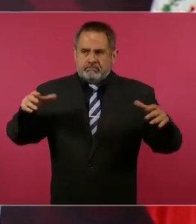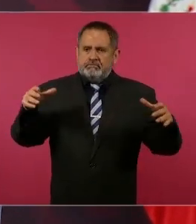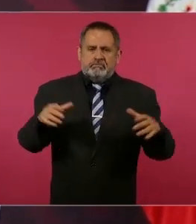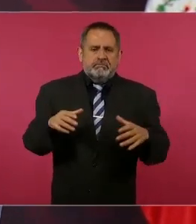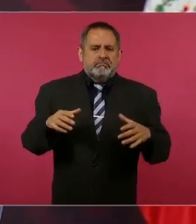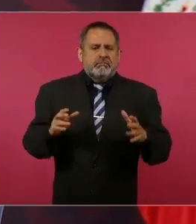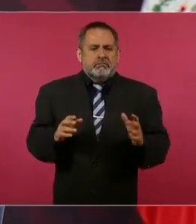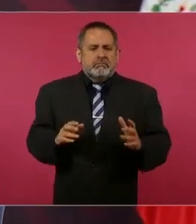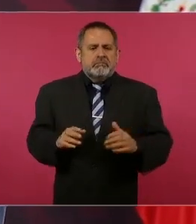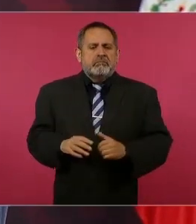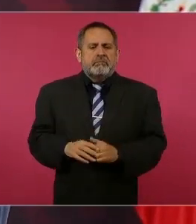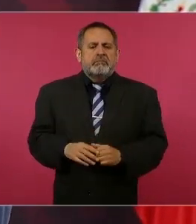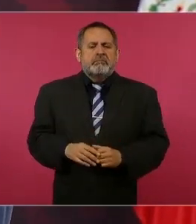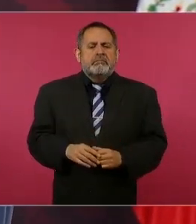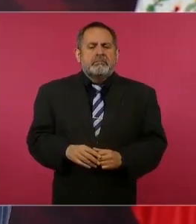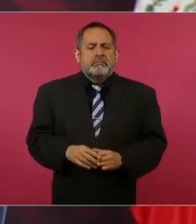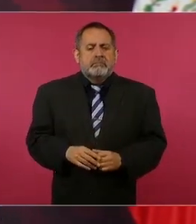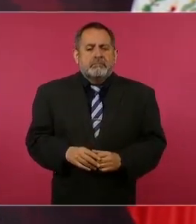pueden